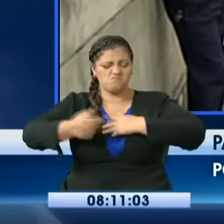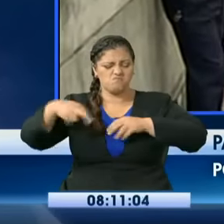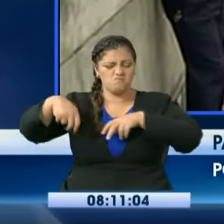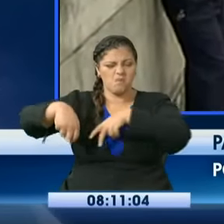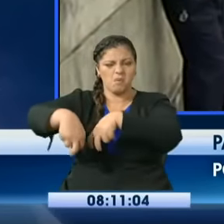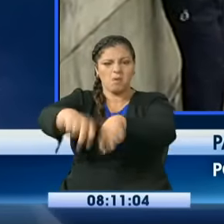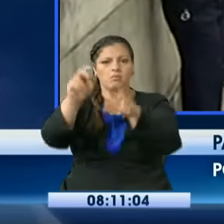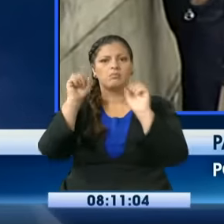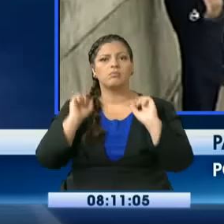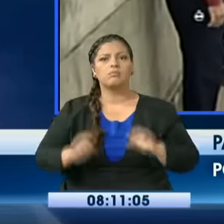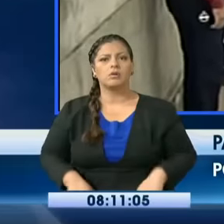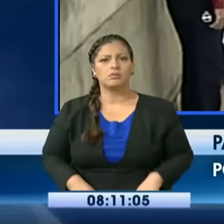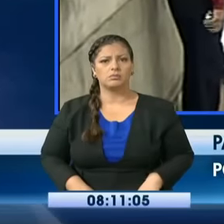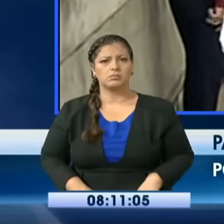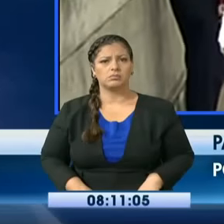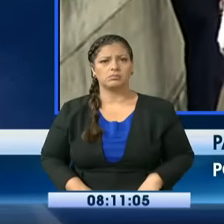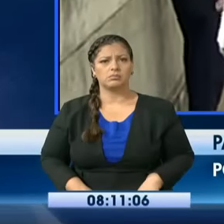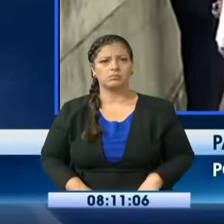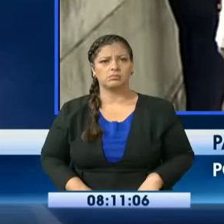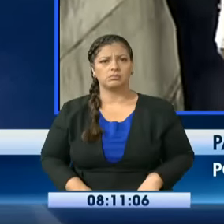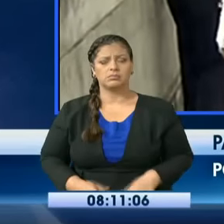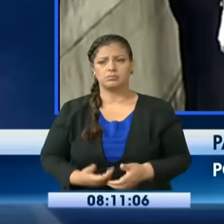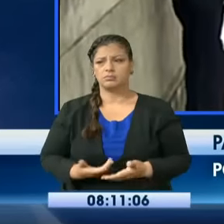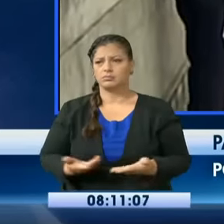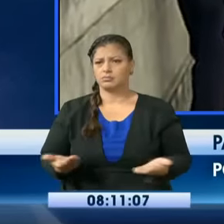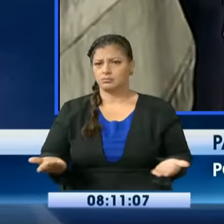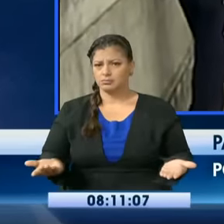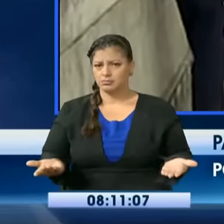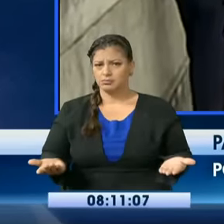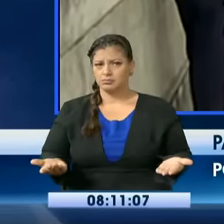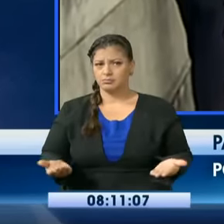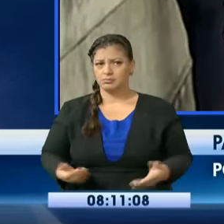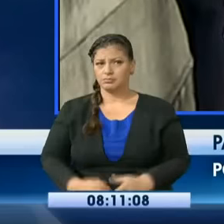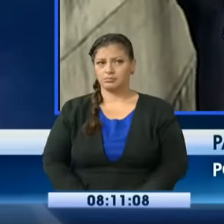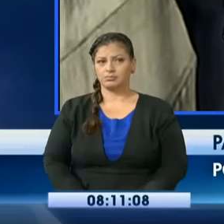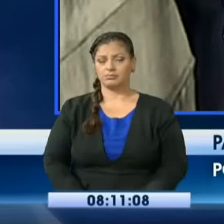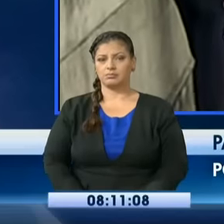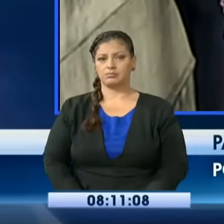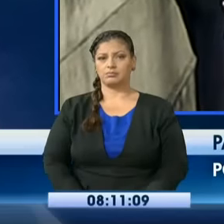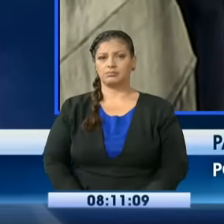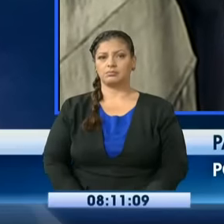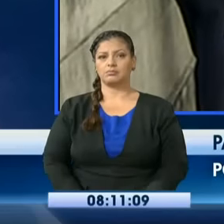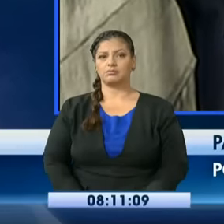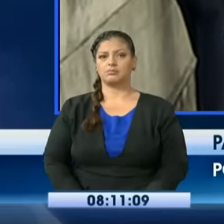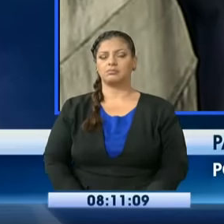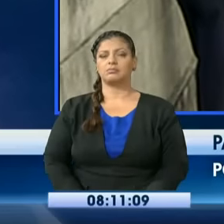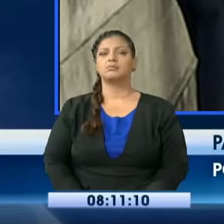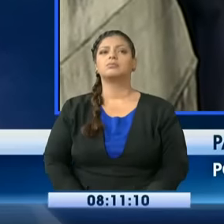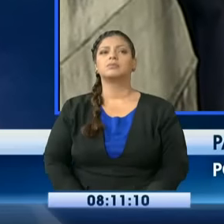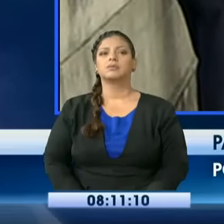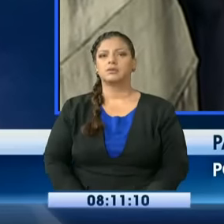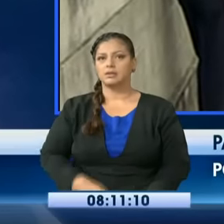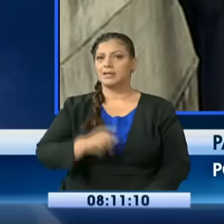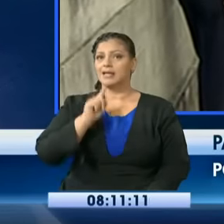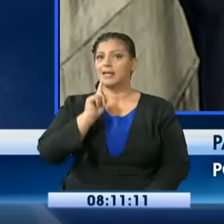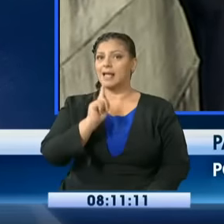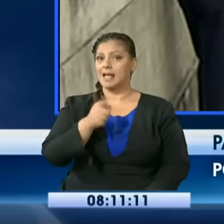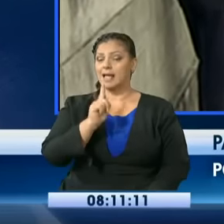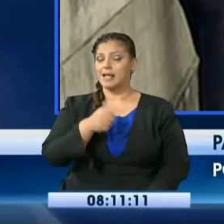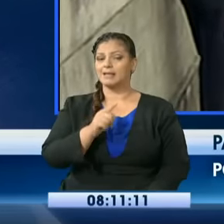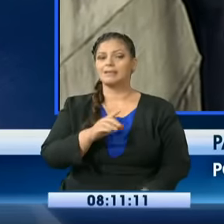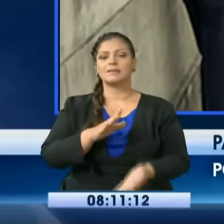de la sociedad. Eso es lo que la lógica indica. Y le insisto, ese colegio está ahí